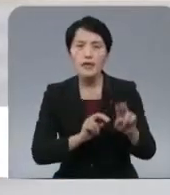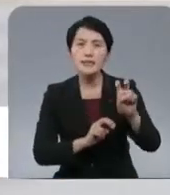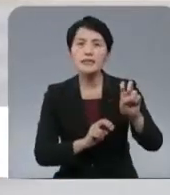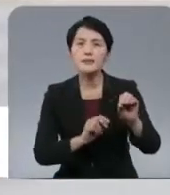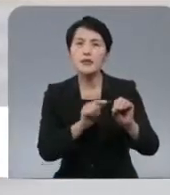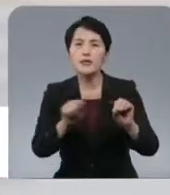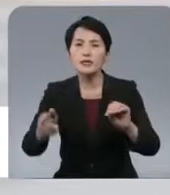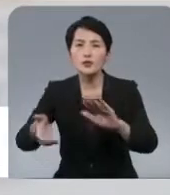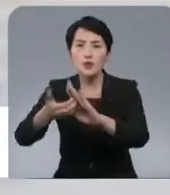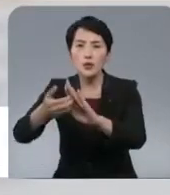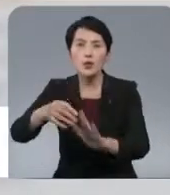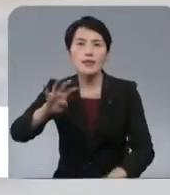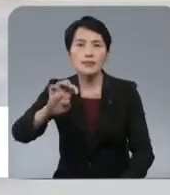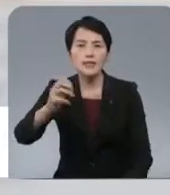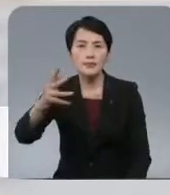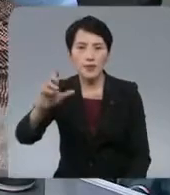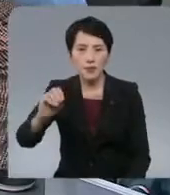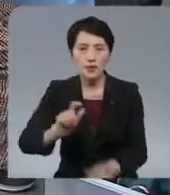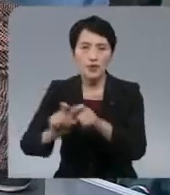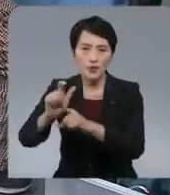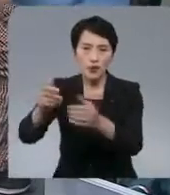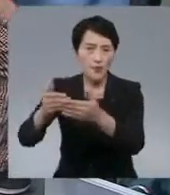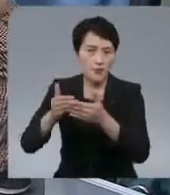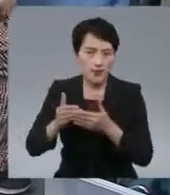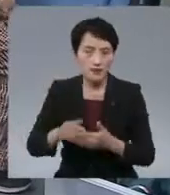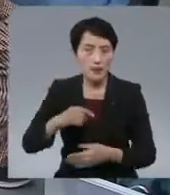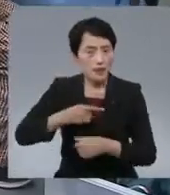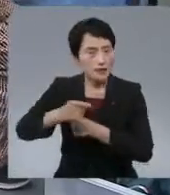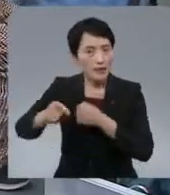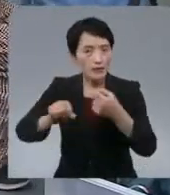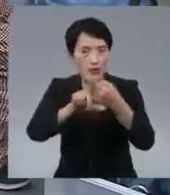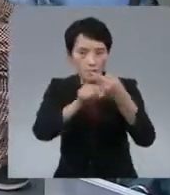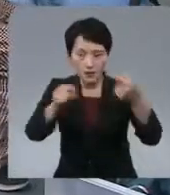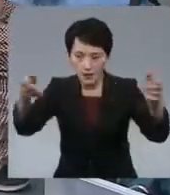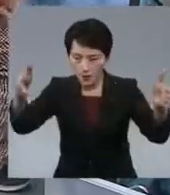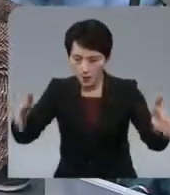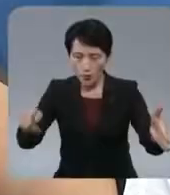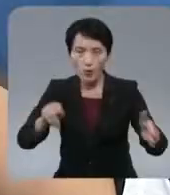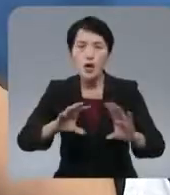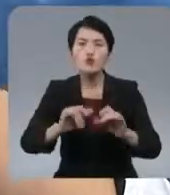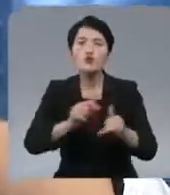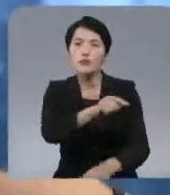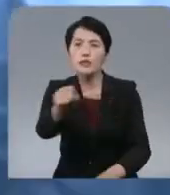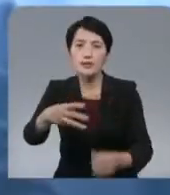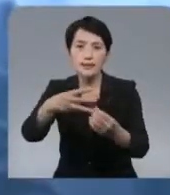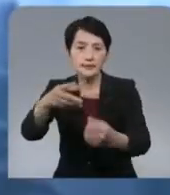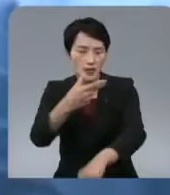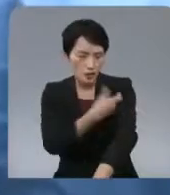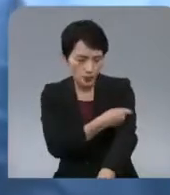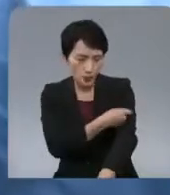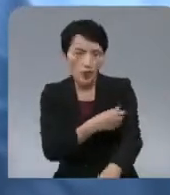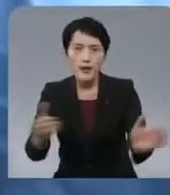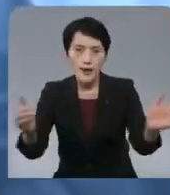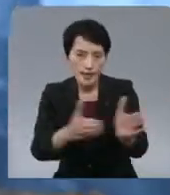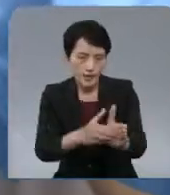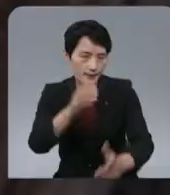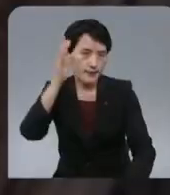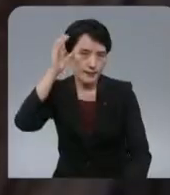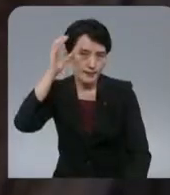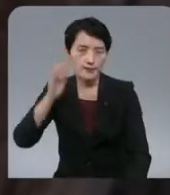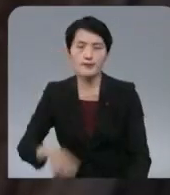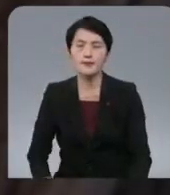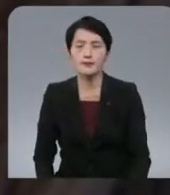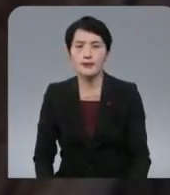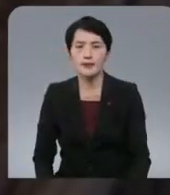sin embargo aclararon que en principio optarán impulsar el tratamiento domiciliario de pacientes de kobe 19 salvo en